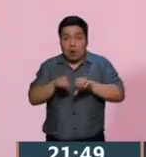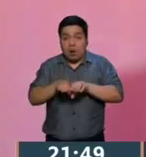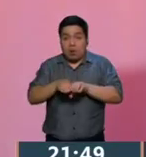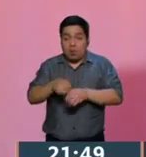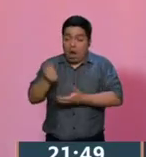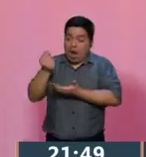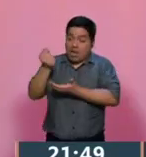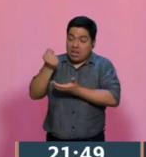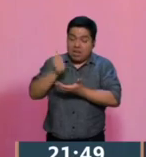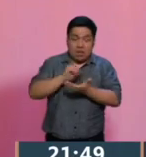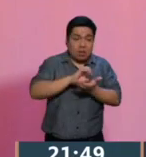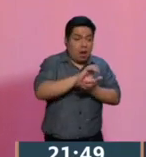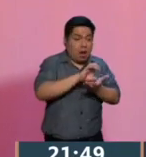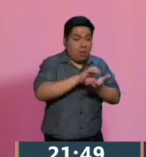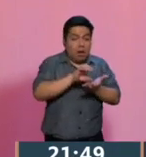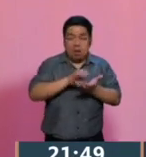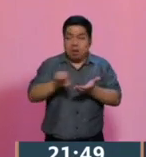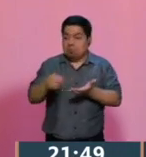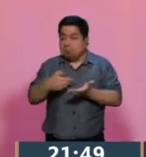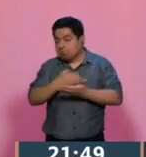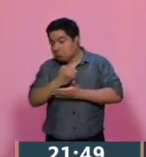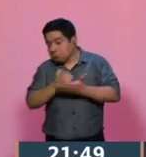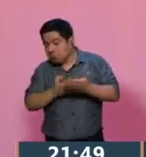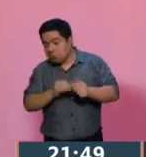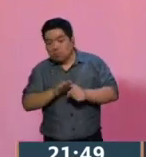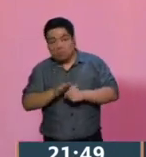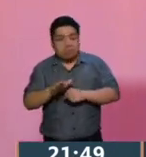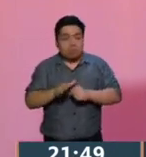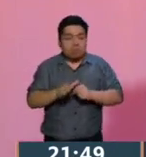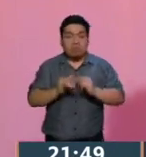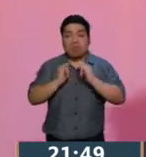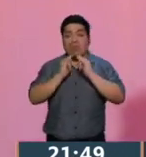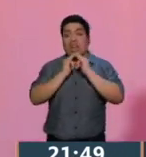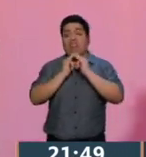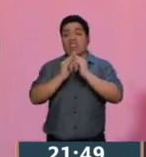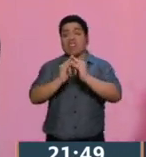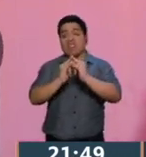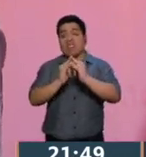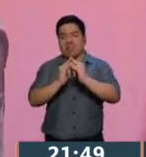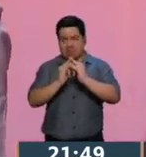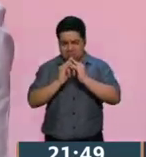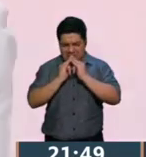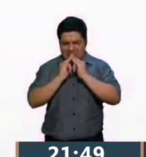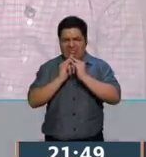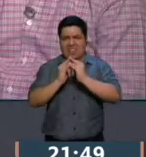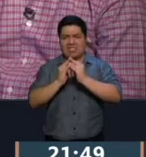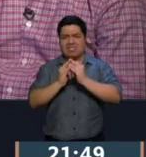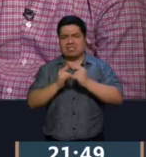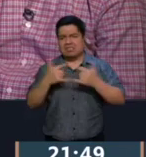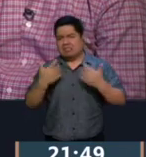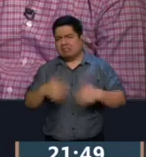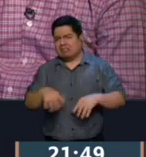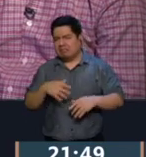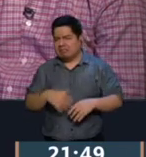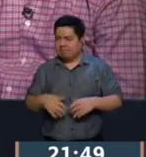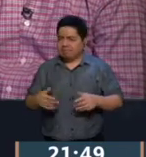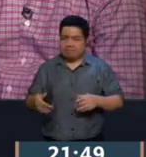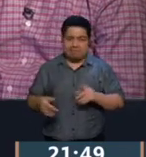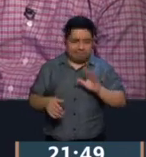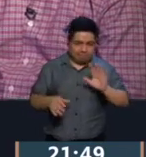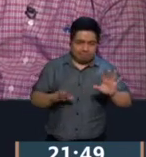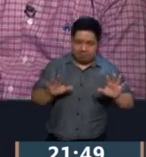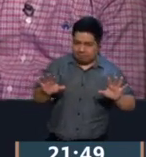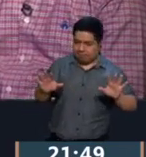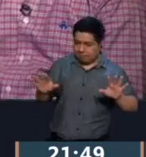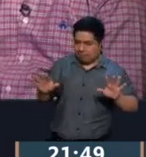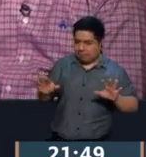han llevado, qué es lo que se ha contratado en el gobierno de la ciudad, porque el tianguis que tanto presumen exactamente, es un fraude. Funciona el tianguis.